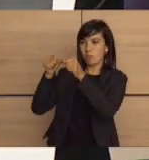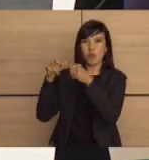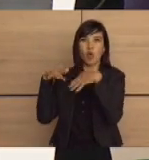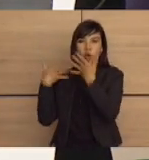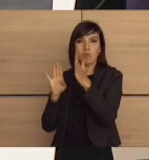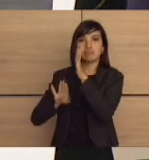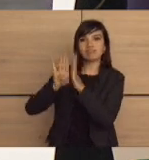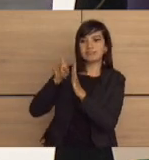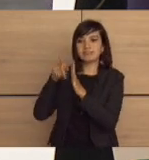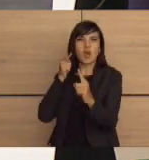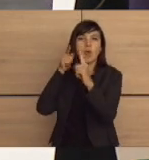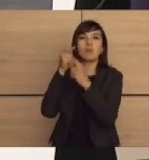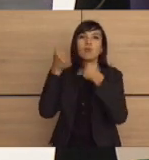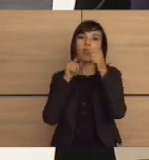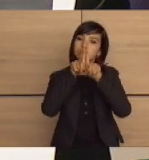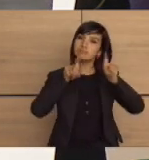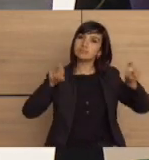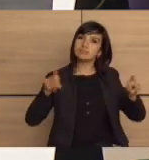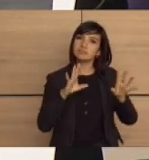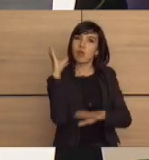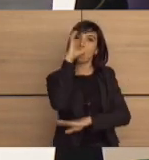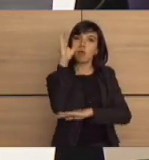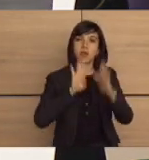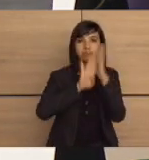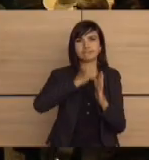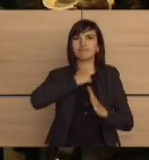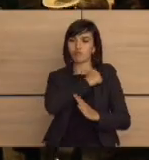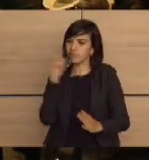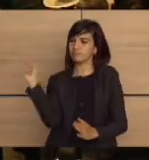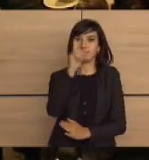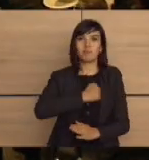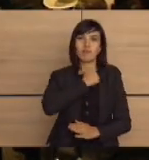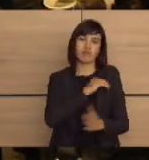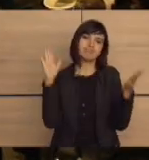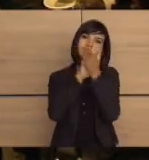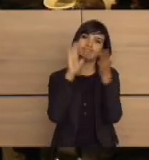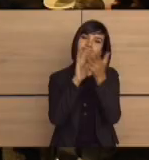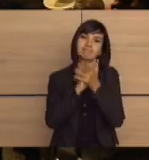de la diversidad de la nación. Vamos a recibirla con un fuerte aplauso.